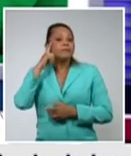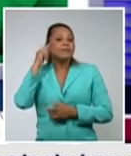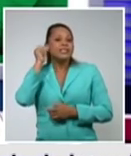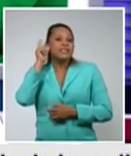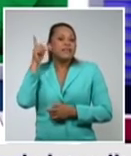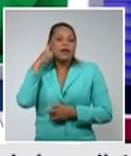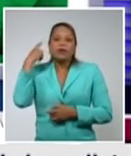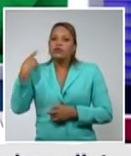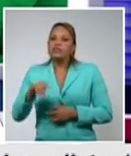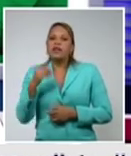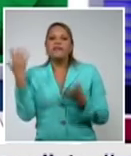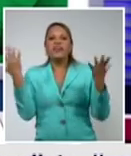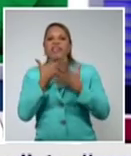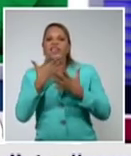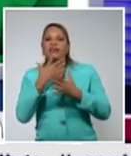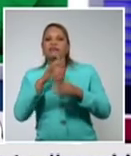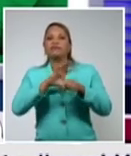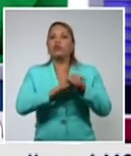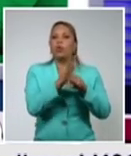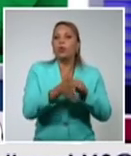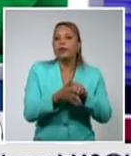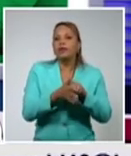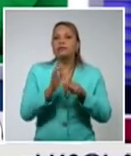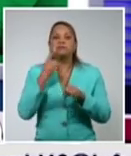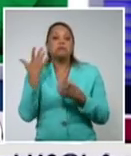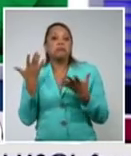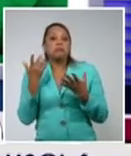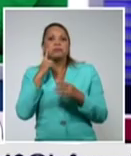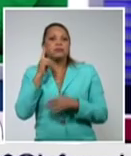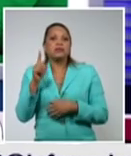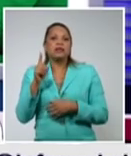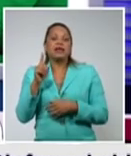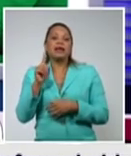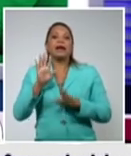o no lo tiene, muchas veces hasta que no hagamos una prueba.